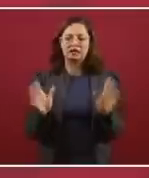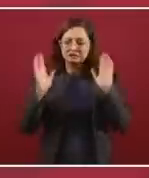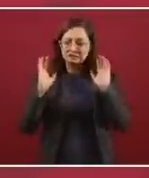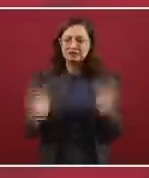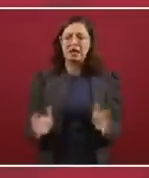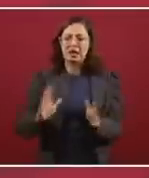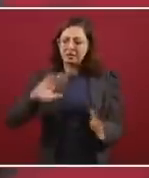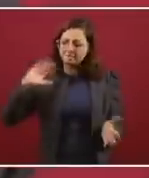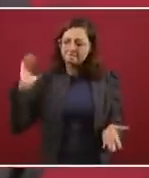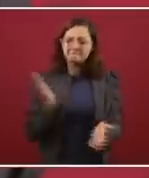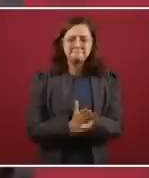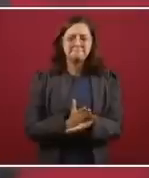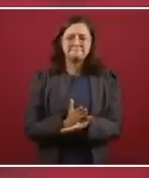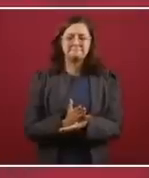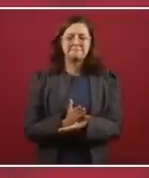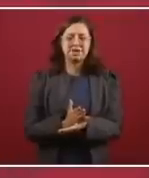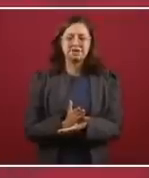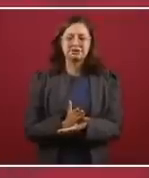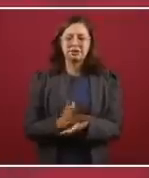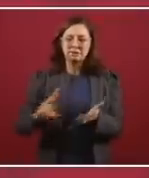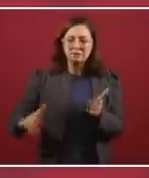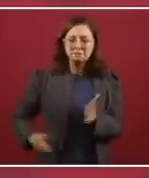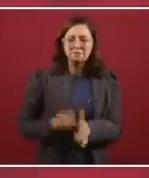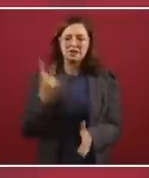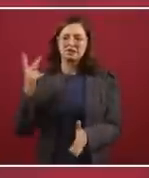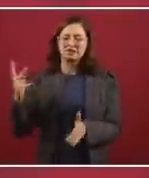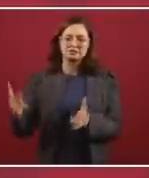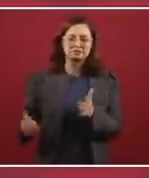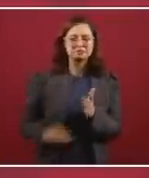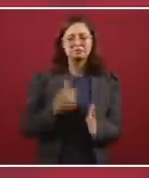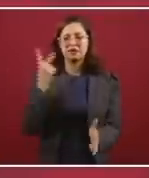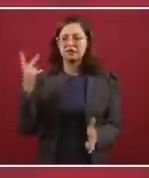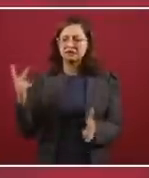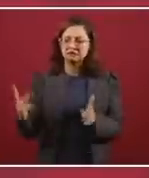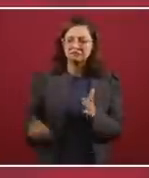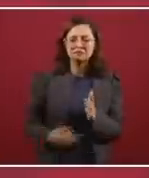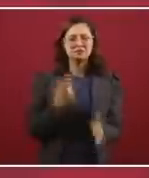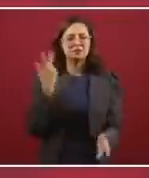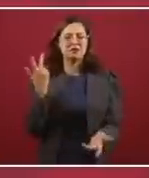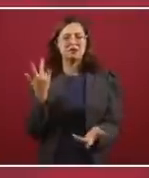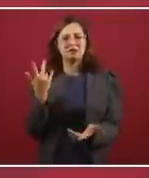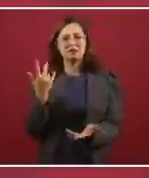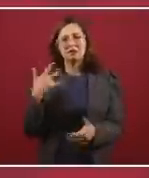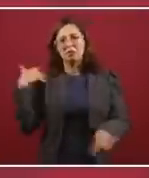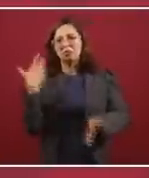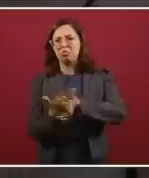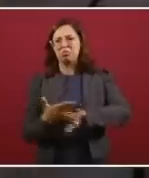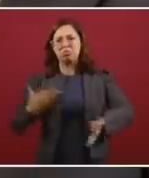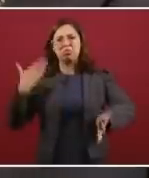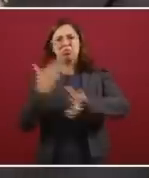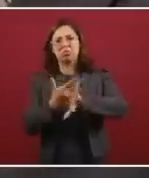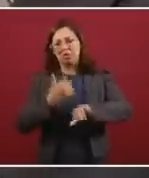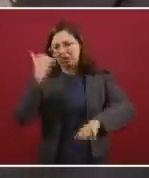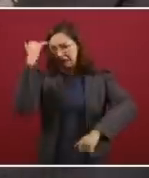basta de estar partiendo de supuestos falsos.